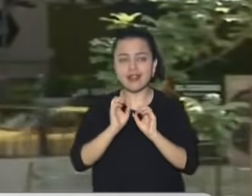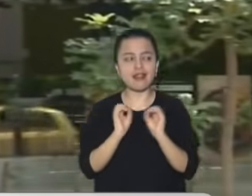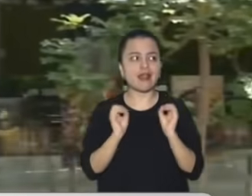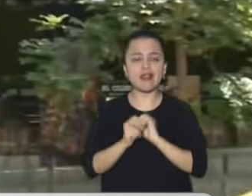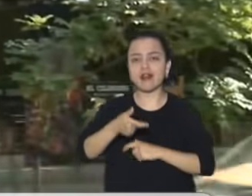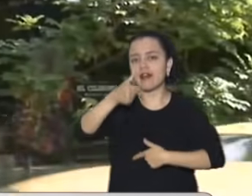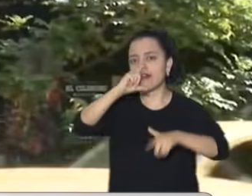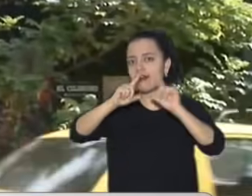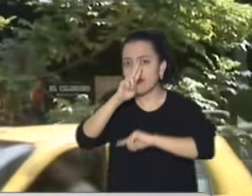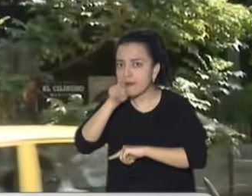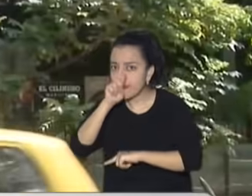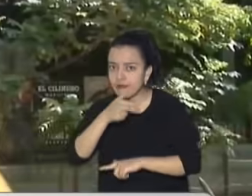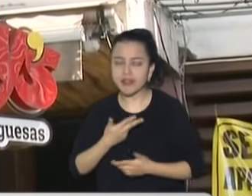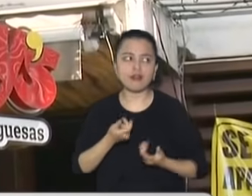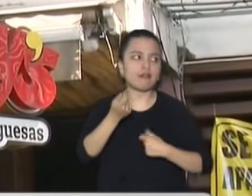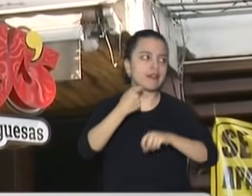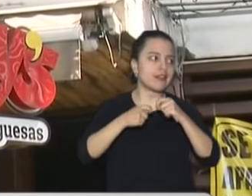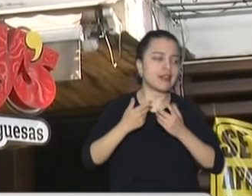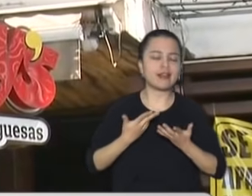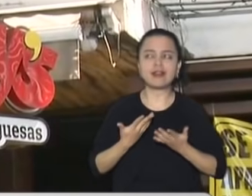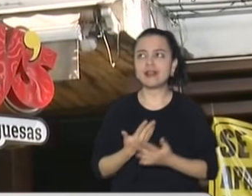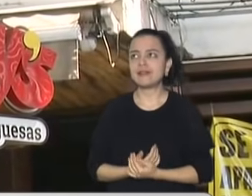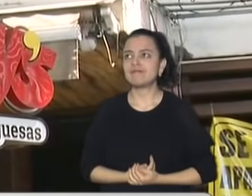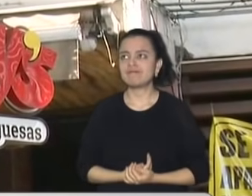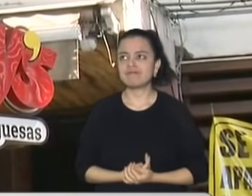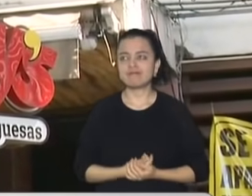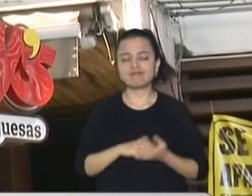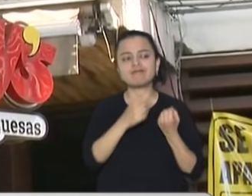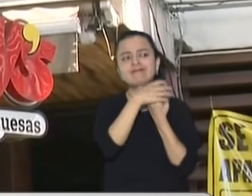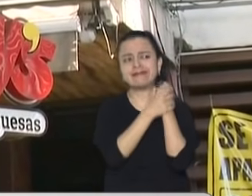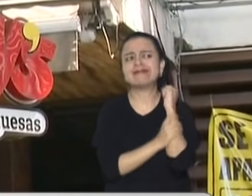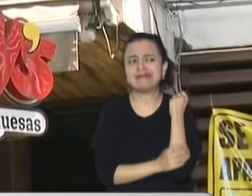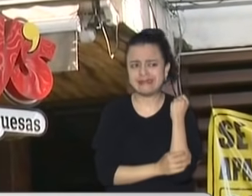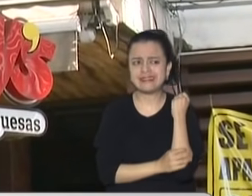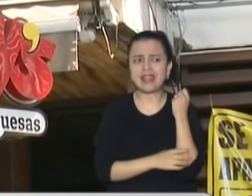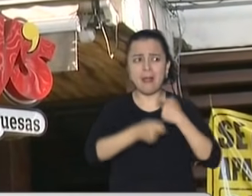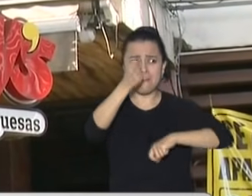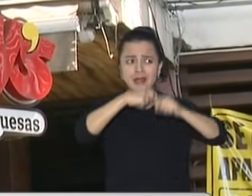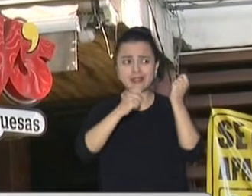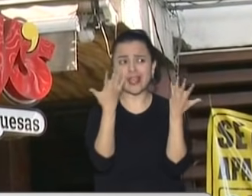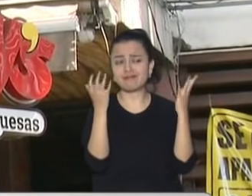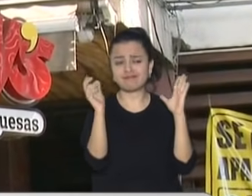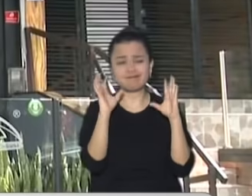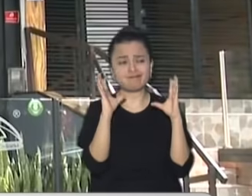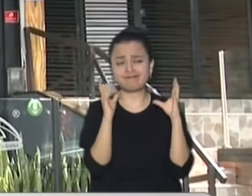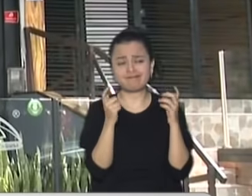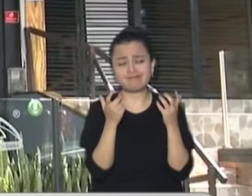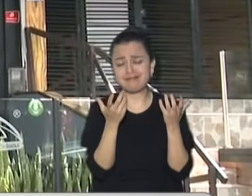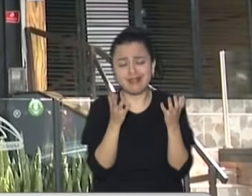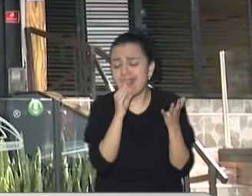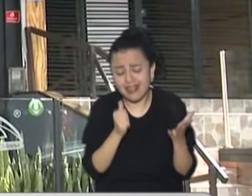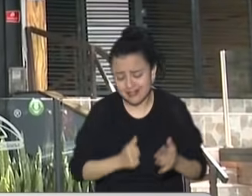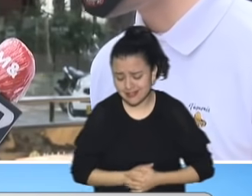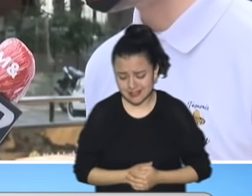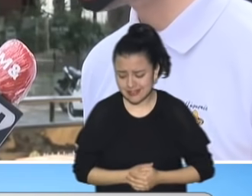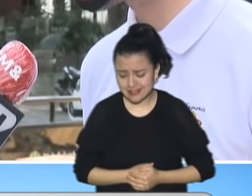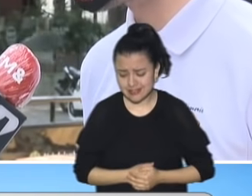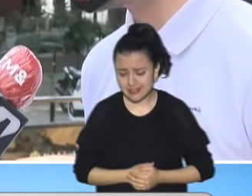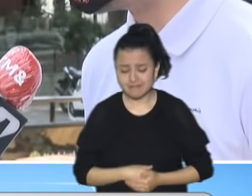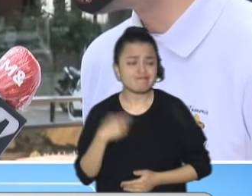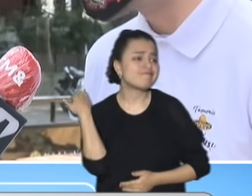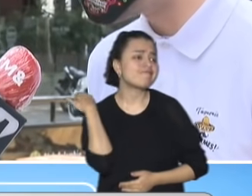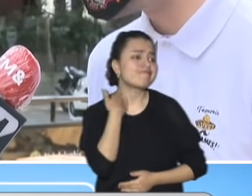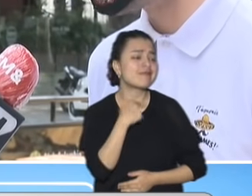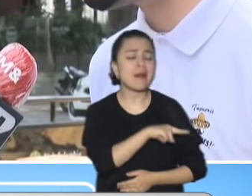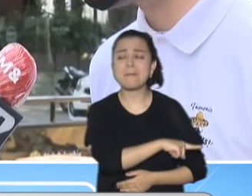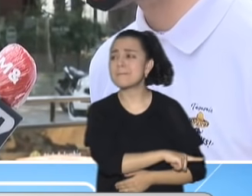seca, que semana nos han tocado. O sea, la venta se ha visto muy afectada, o sea, a tal punto que tenemos pelados que